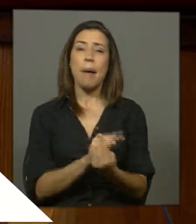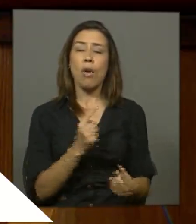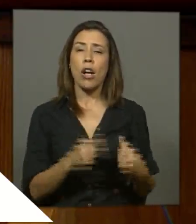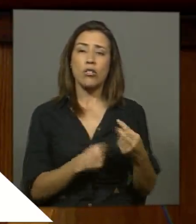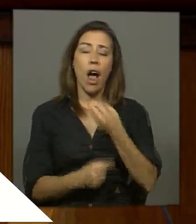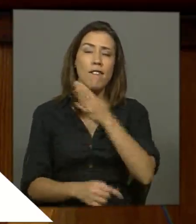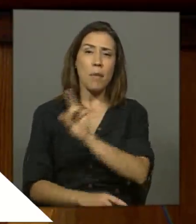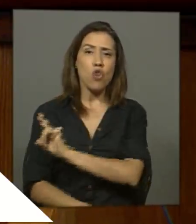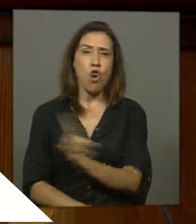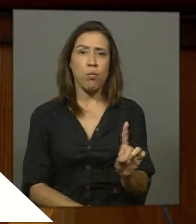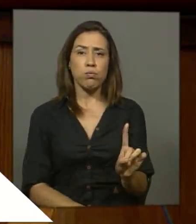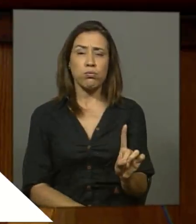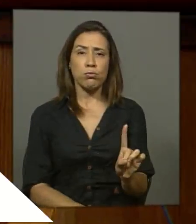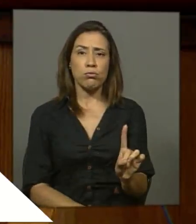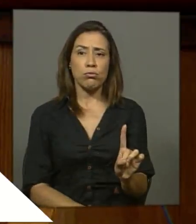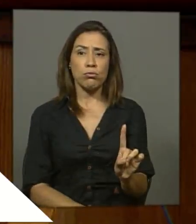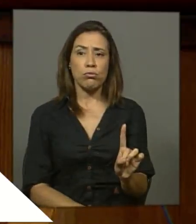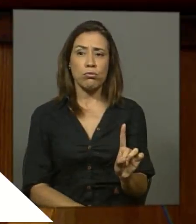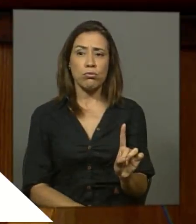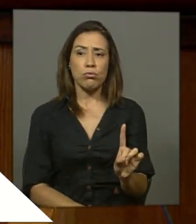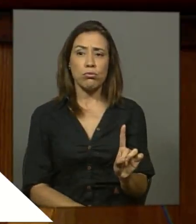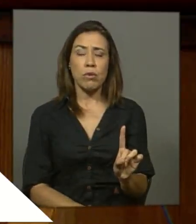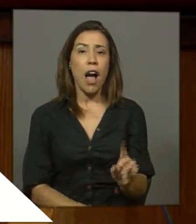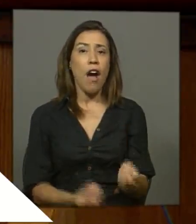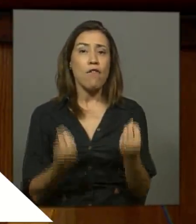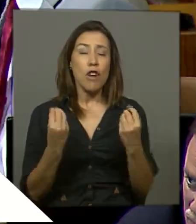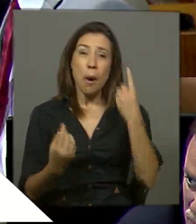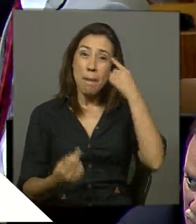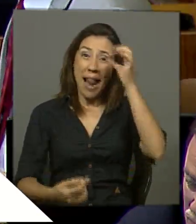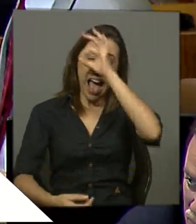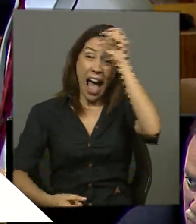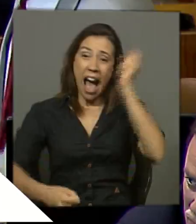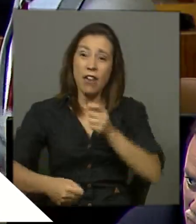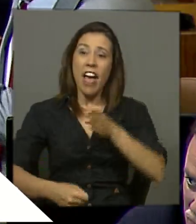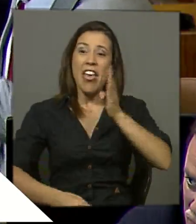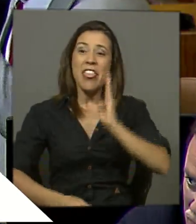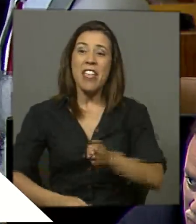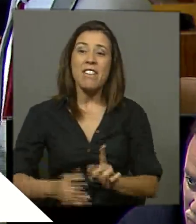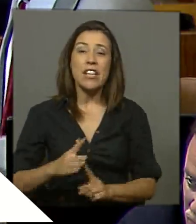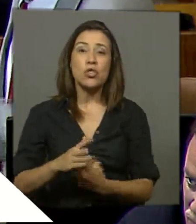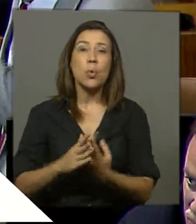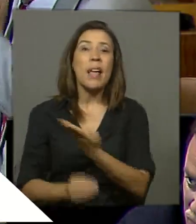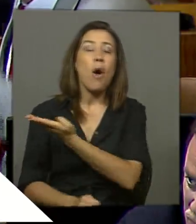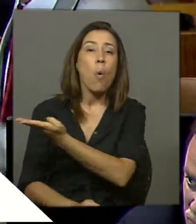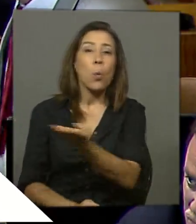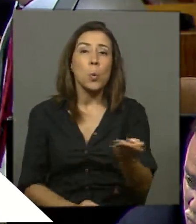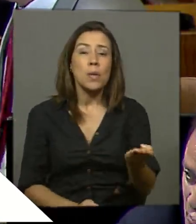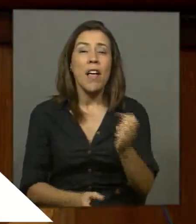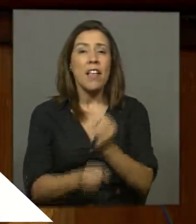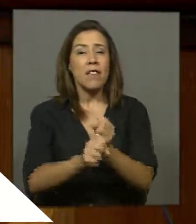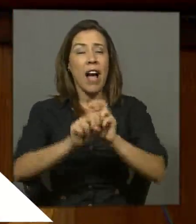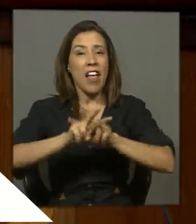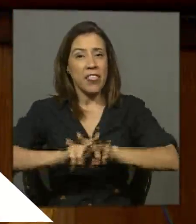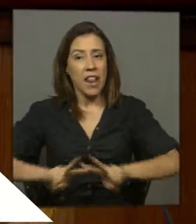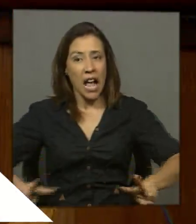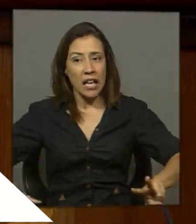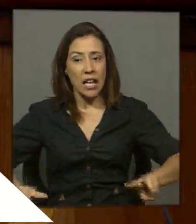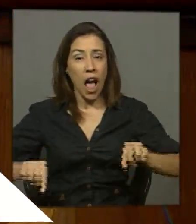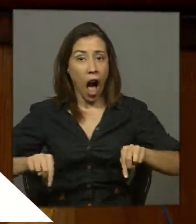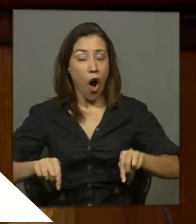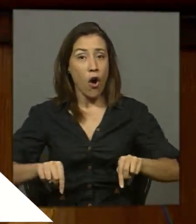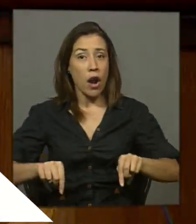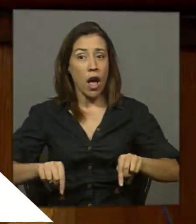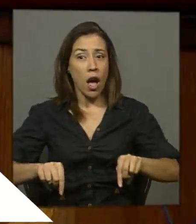diciendo no la lo que es bueno para la auca debe venir de ustedes trabajen tranquilos de nuevo hoy día